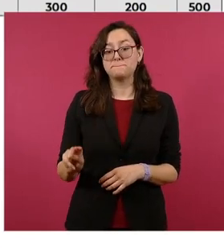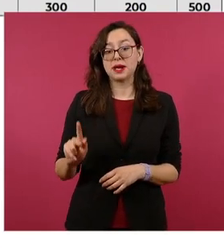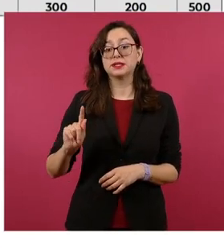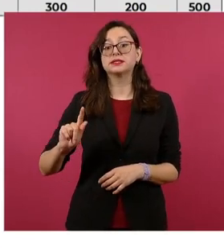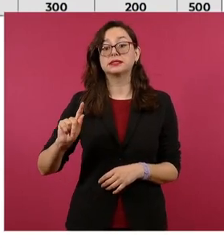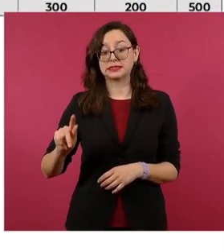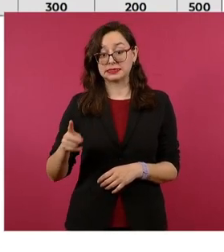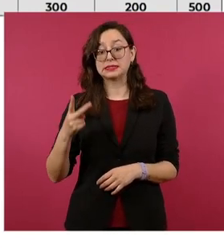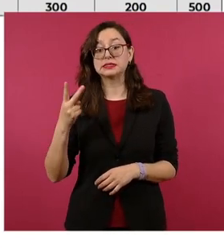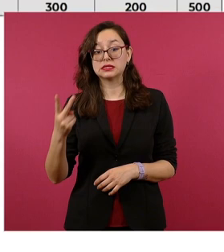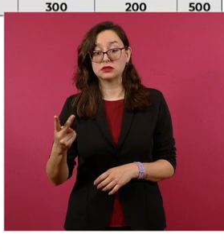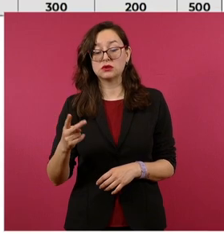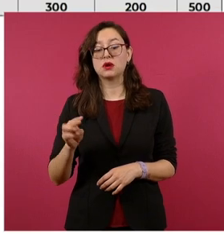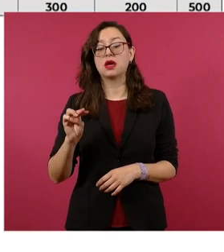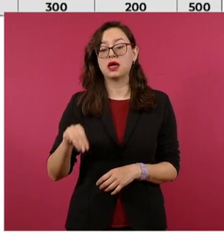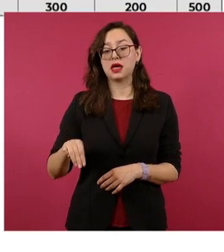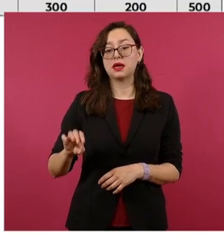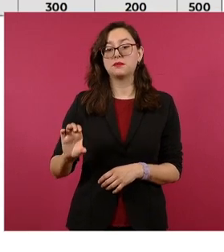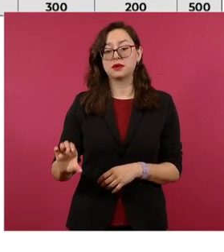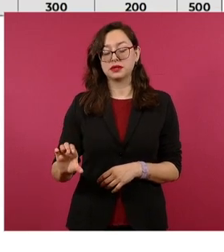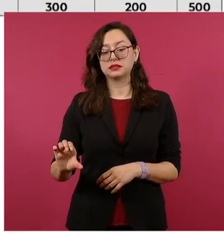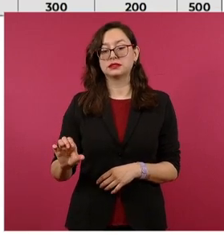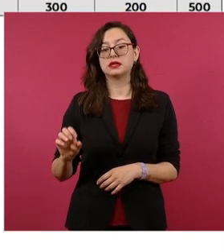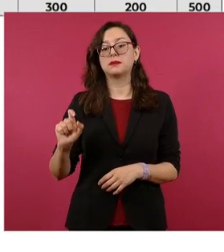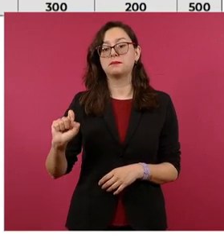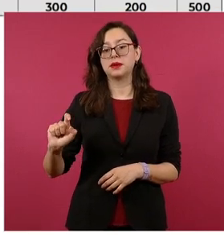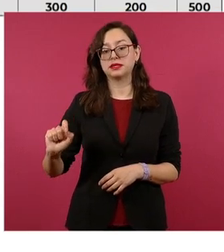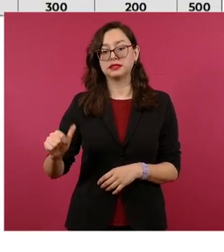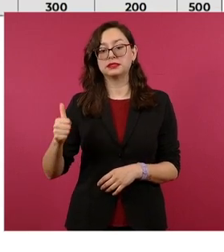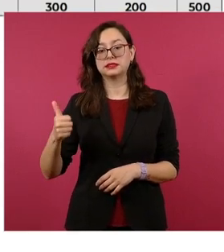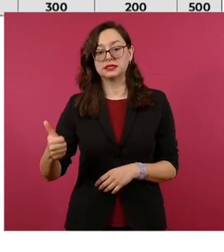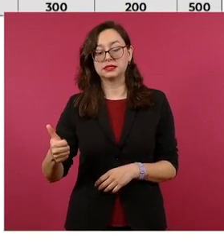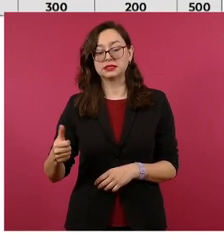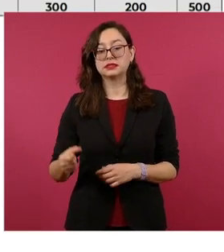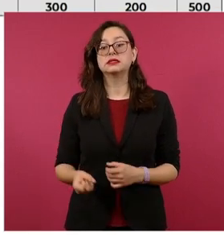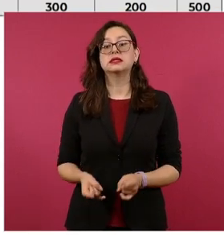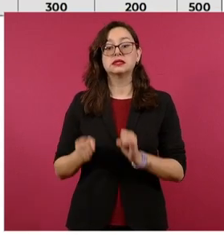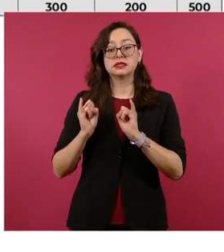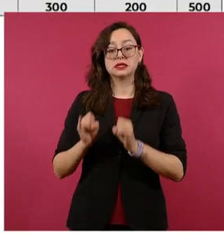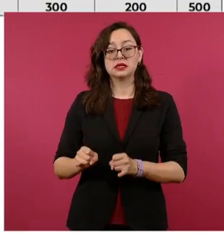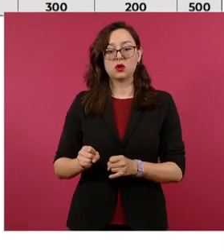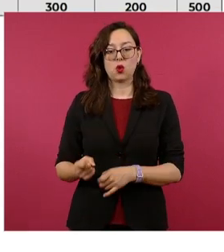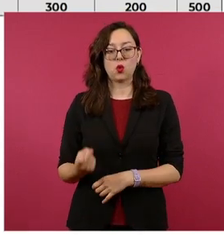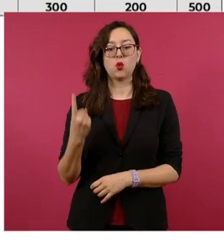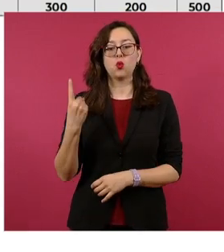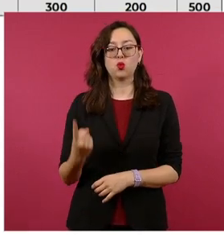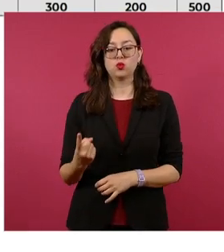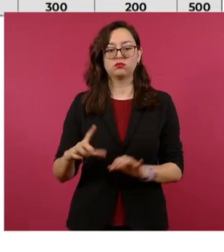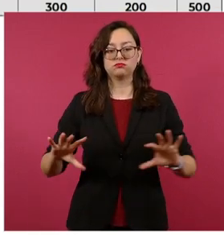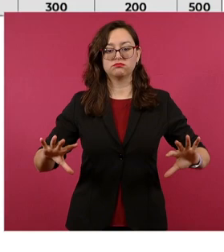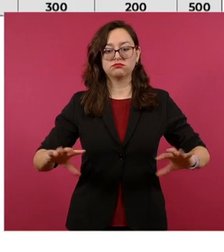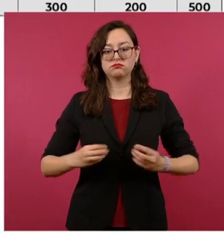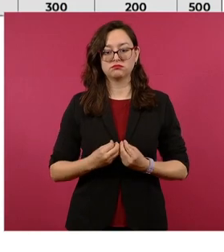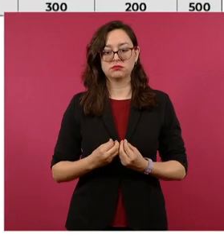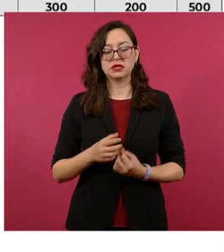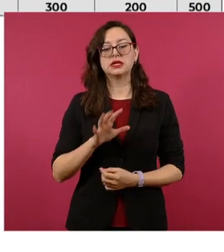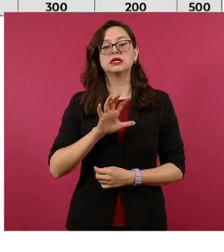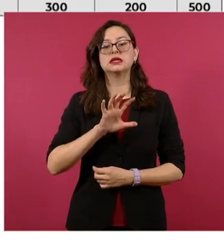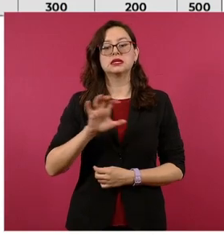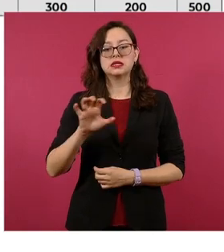Ciudadano 26, Independientes 1, para dar el total de 500 diputados